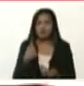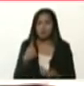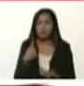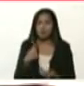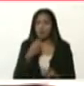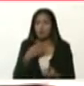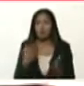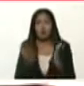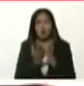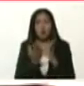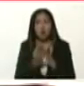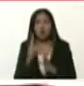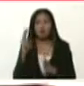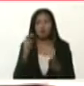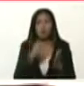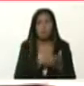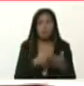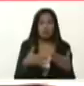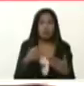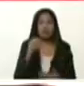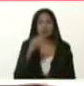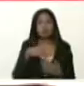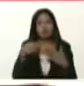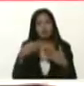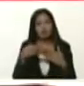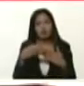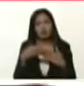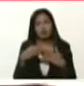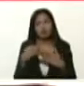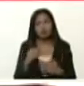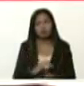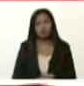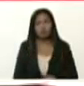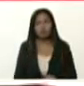una escuela cuesta 2 millones de dólares.